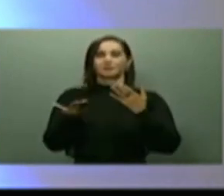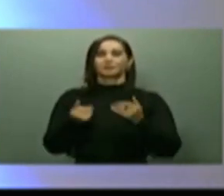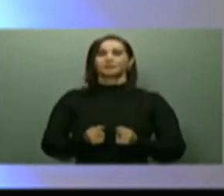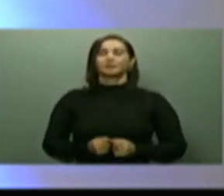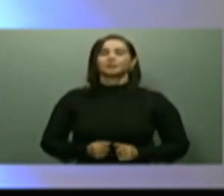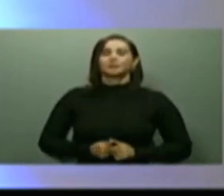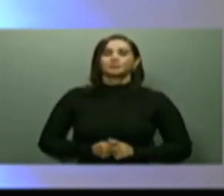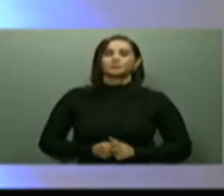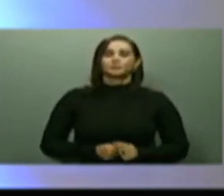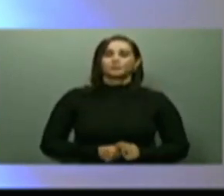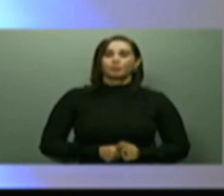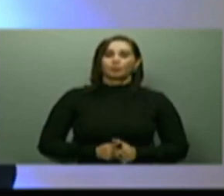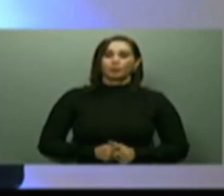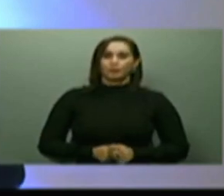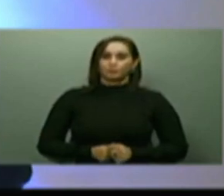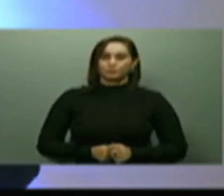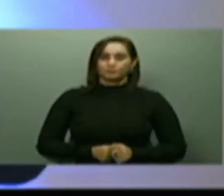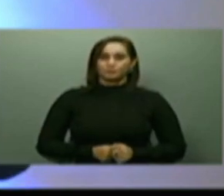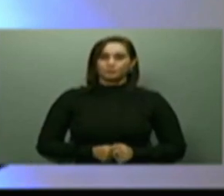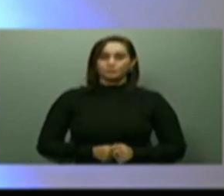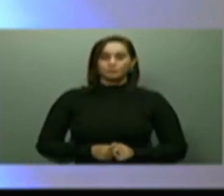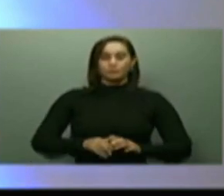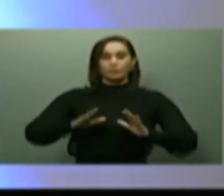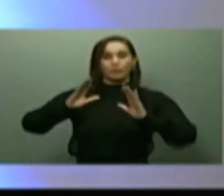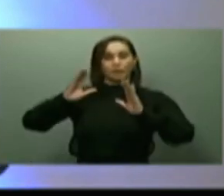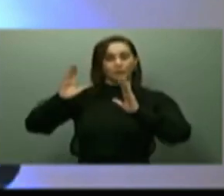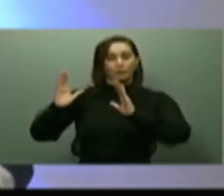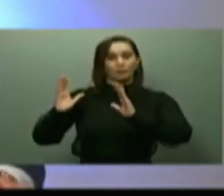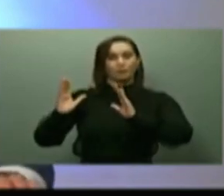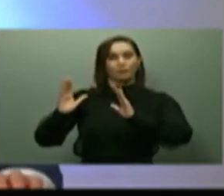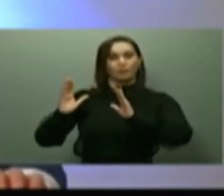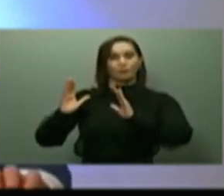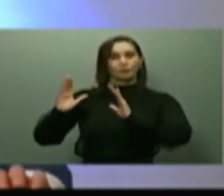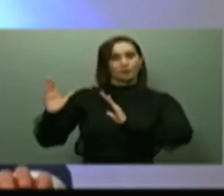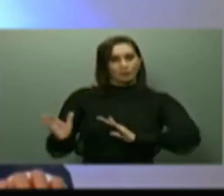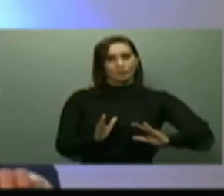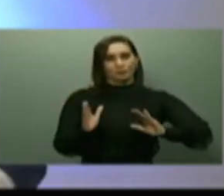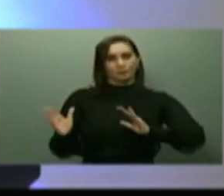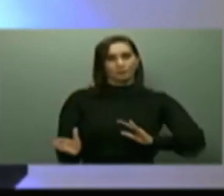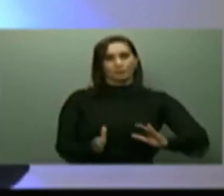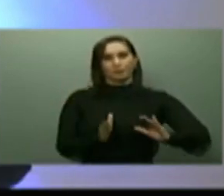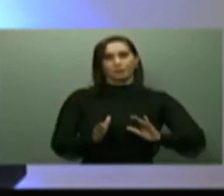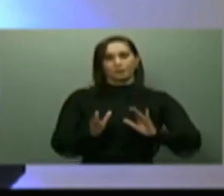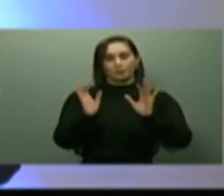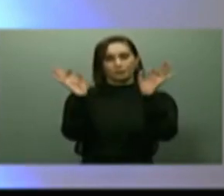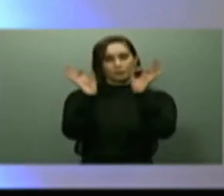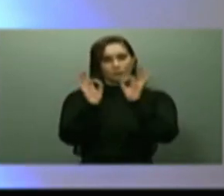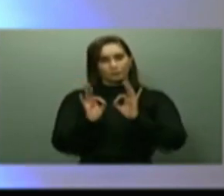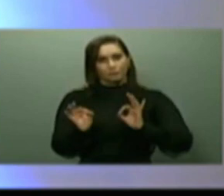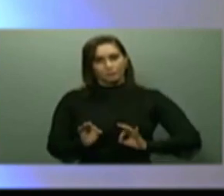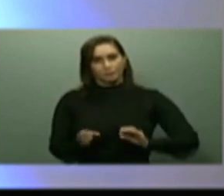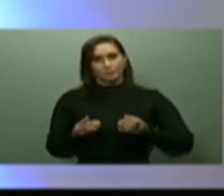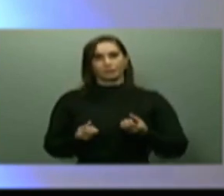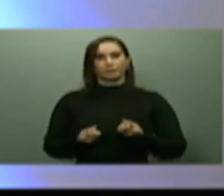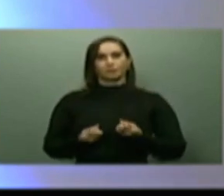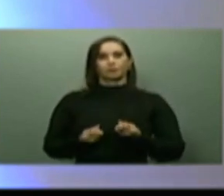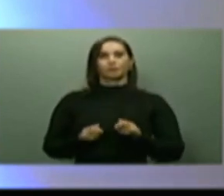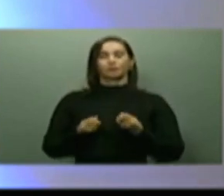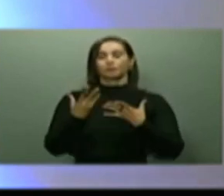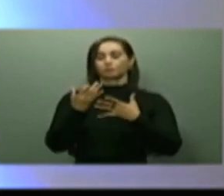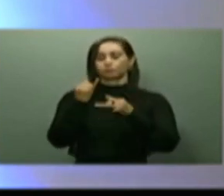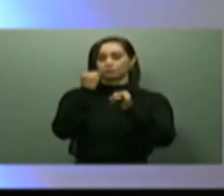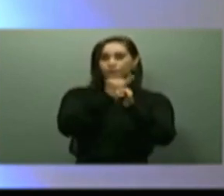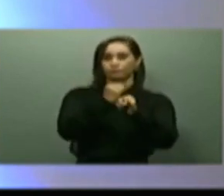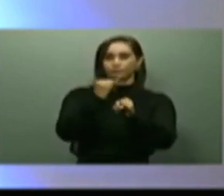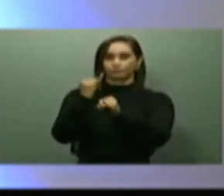presupuesto. En el proceso de forma... Bueno, escuché algunas medidas